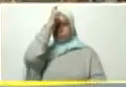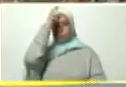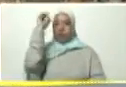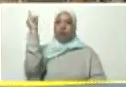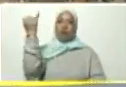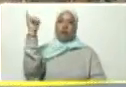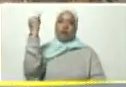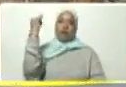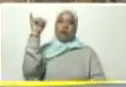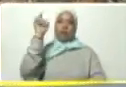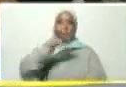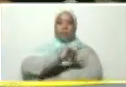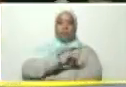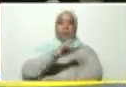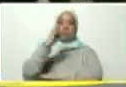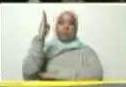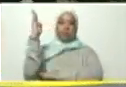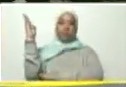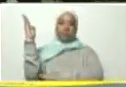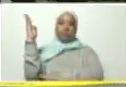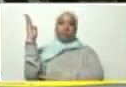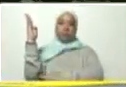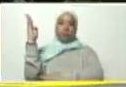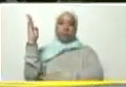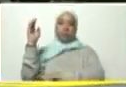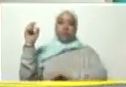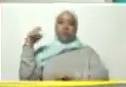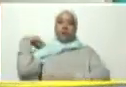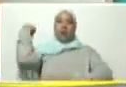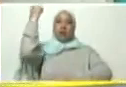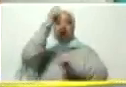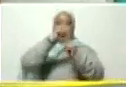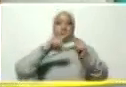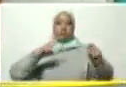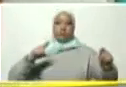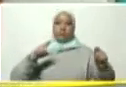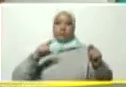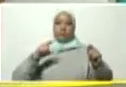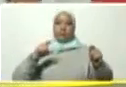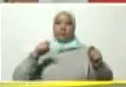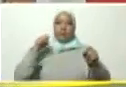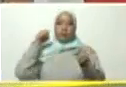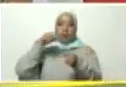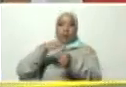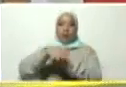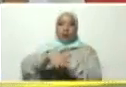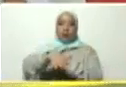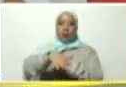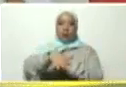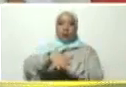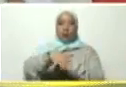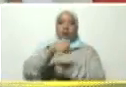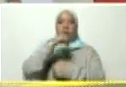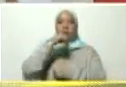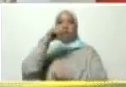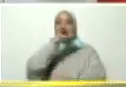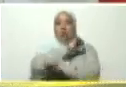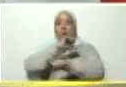yaracuy Lara Amazona Delta amacuro portuguesa